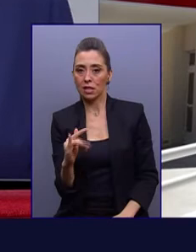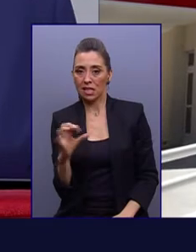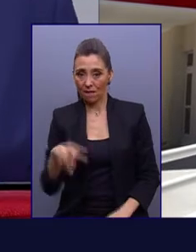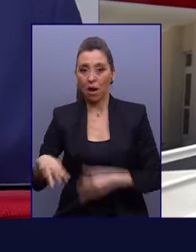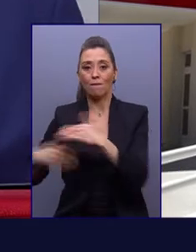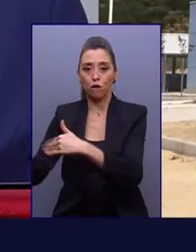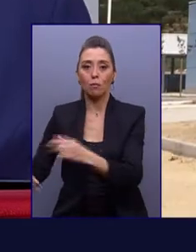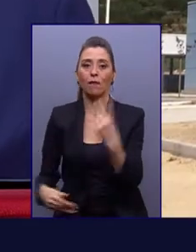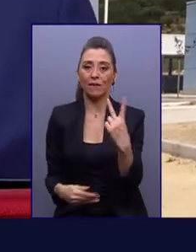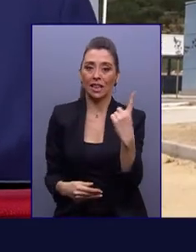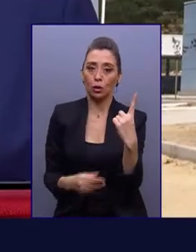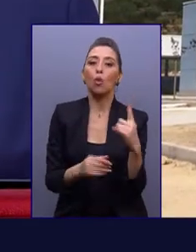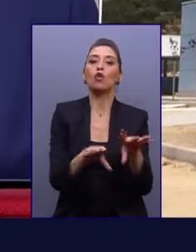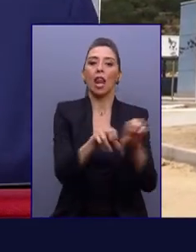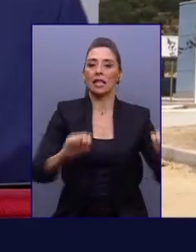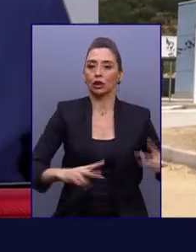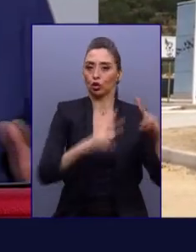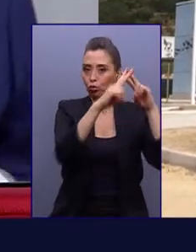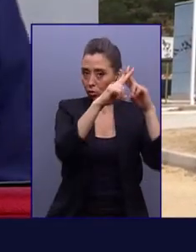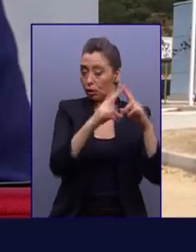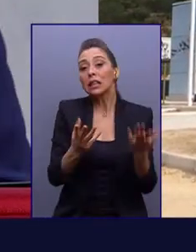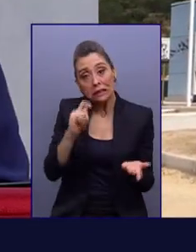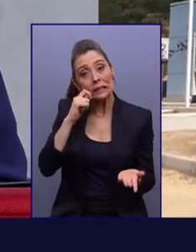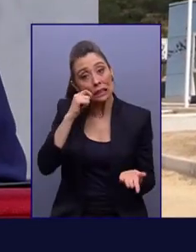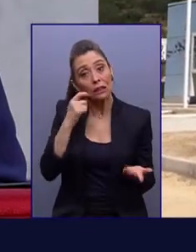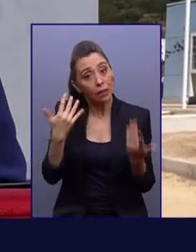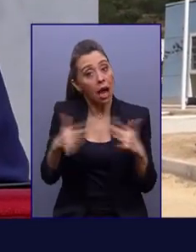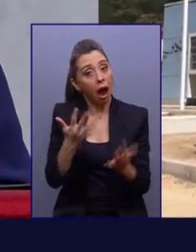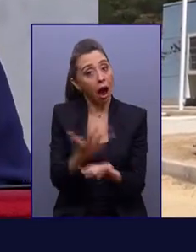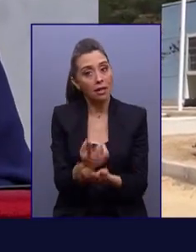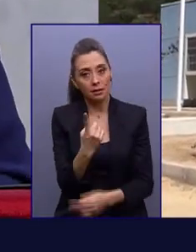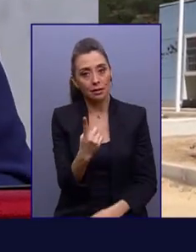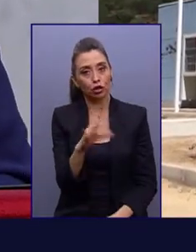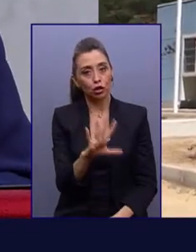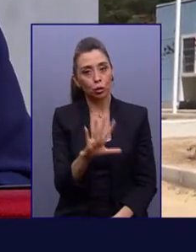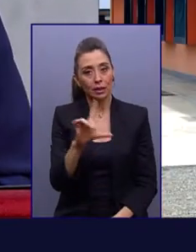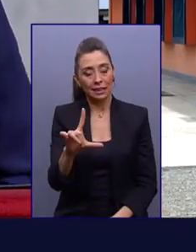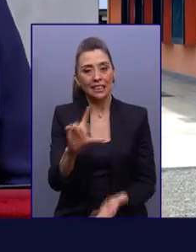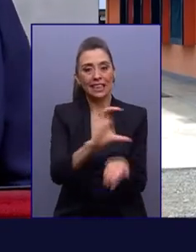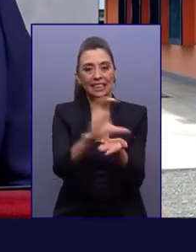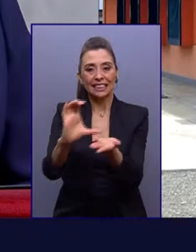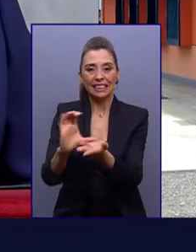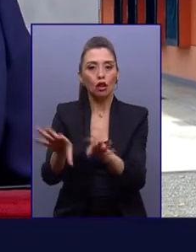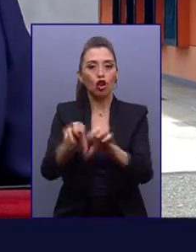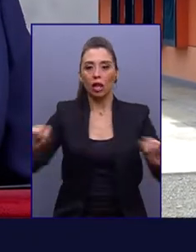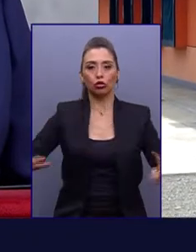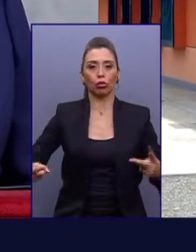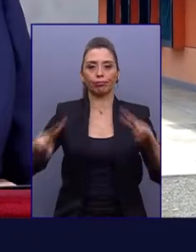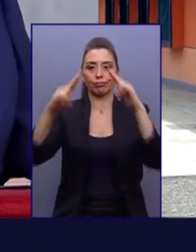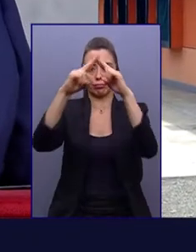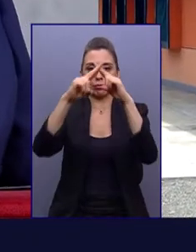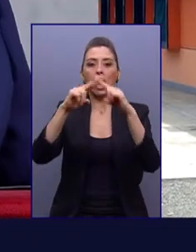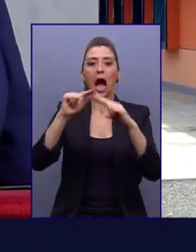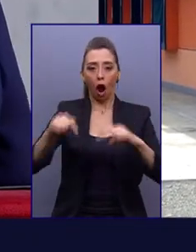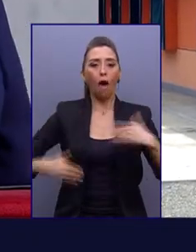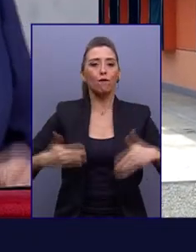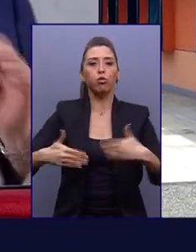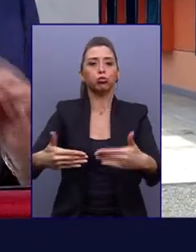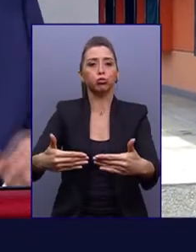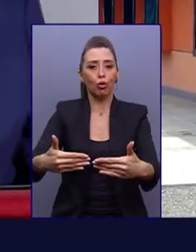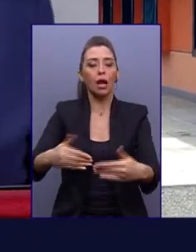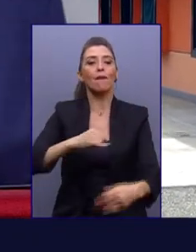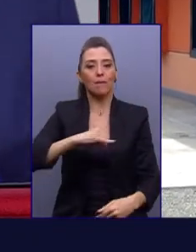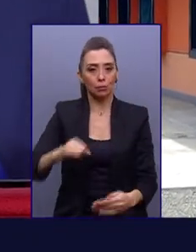operación y 21 con obras terminadas. Es decir, que ya existen 157 centros terminados o en plenas funciones